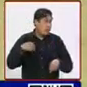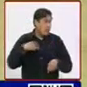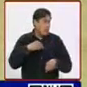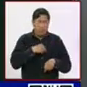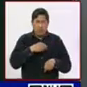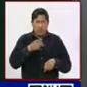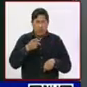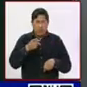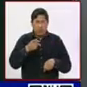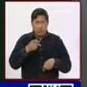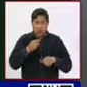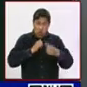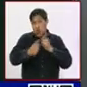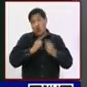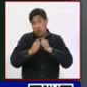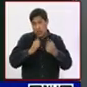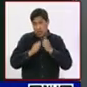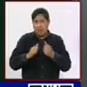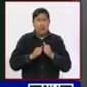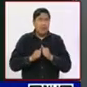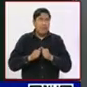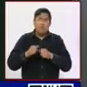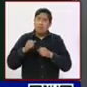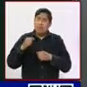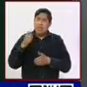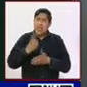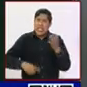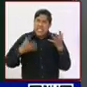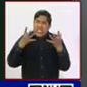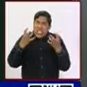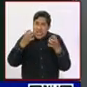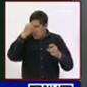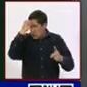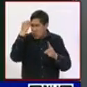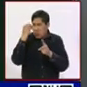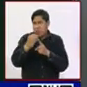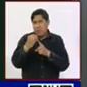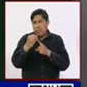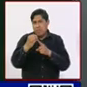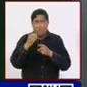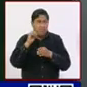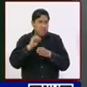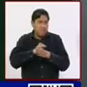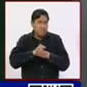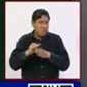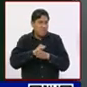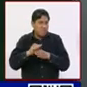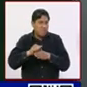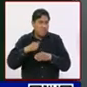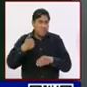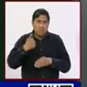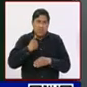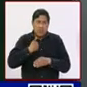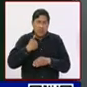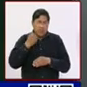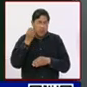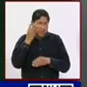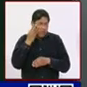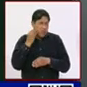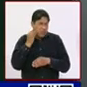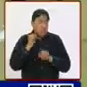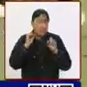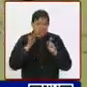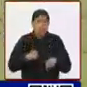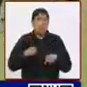podamos ser competitivos, que es lo que estamos buscando con el plantel que hemos armado, y podamos tener la